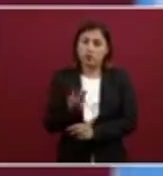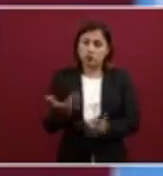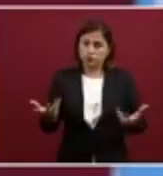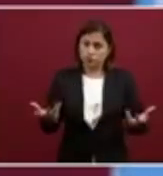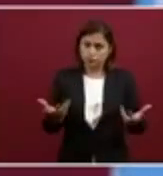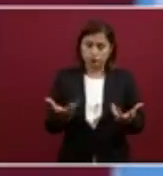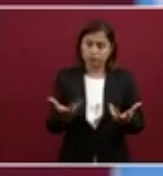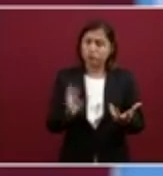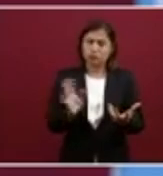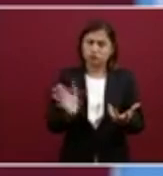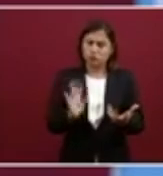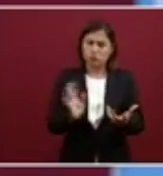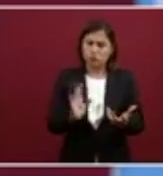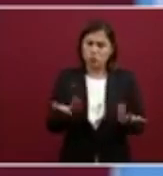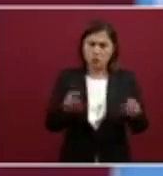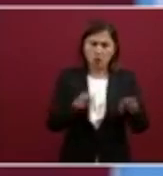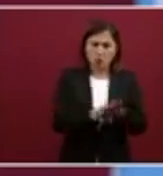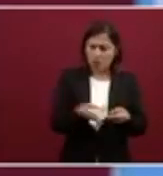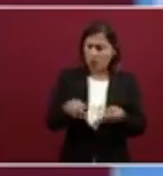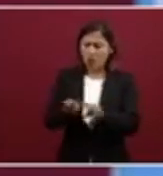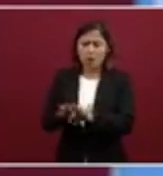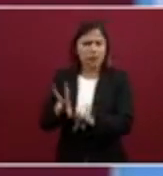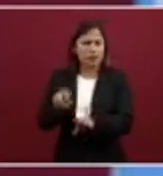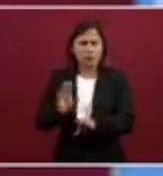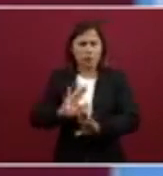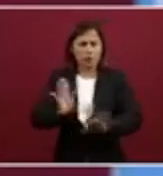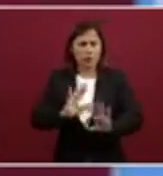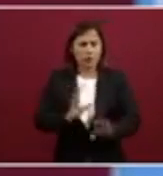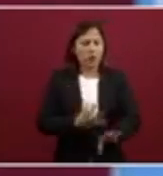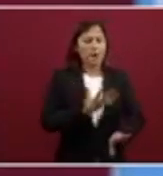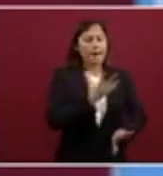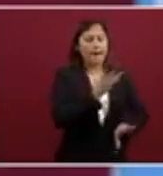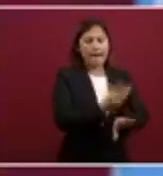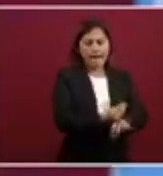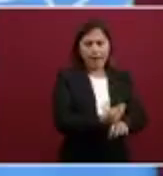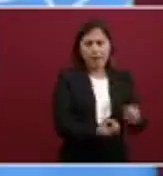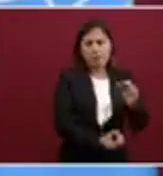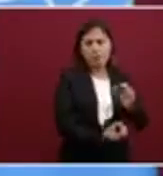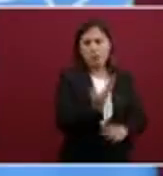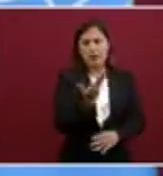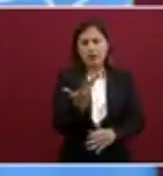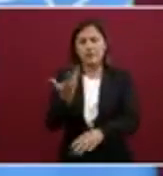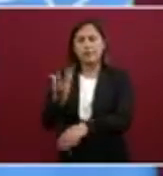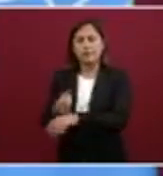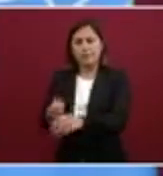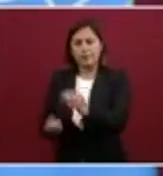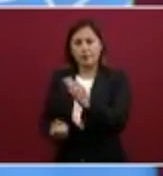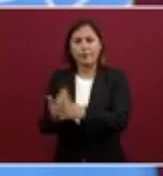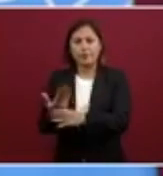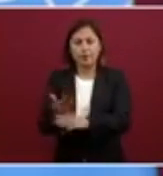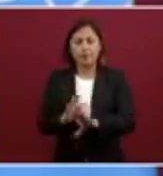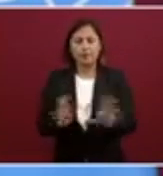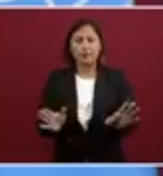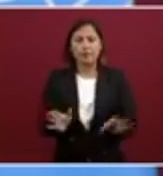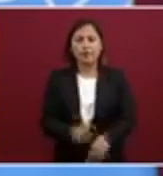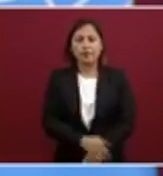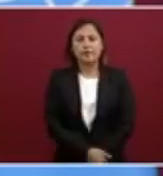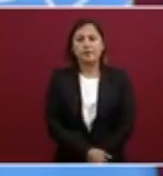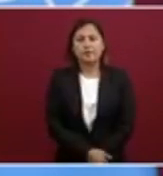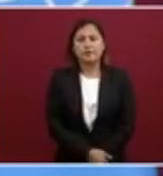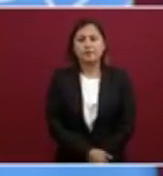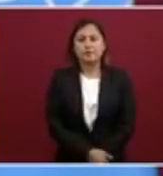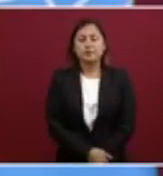sino que construyeron nuevos estadios, dos estadios, y quedaron los que